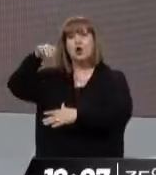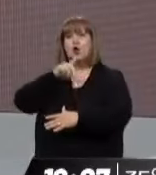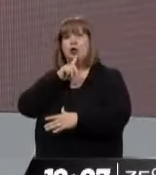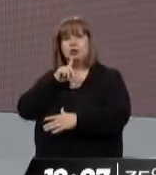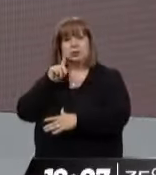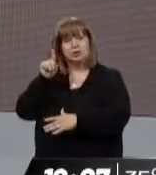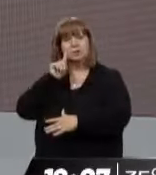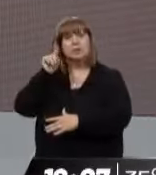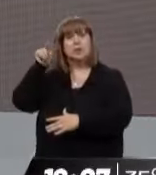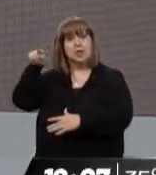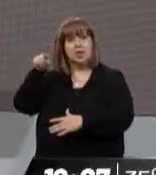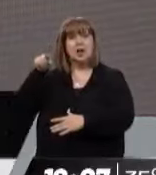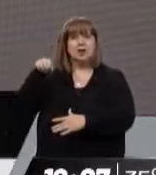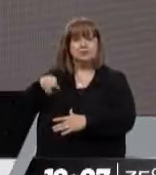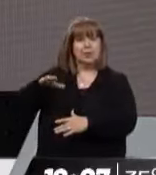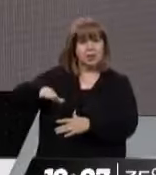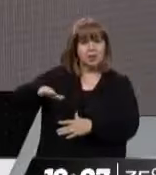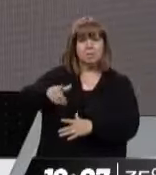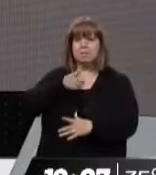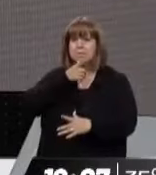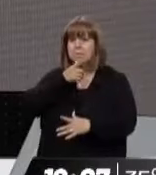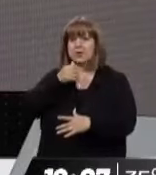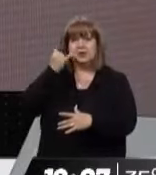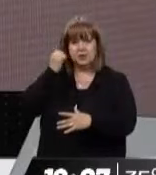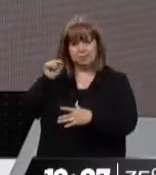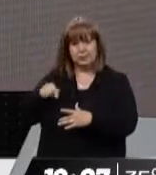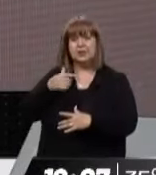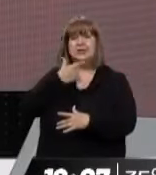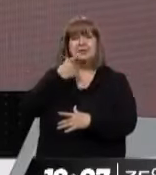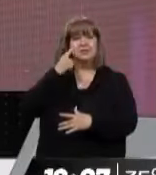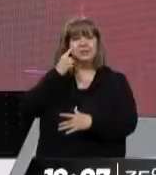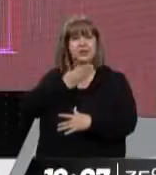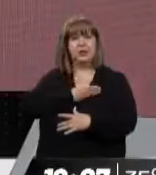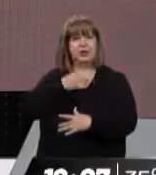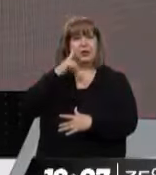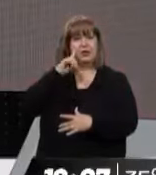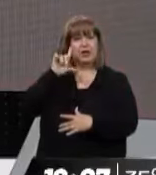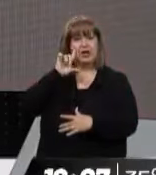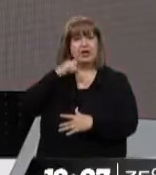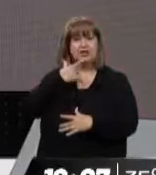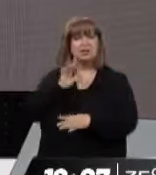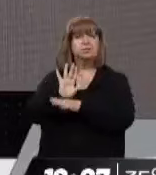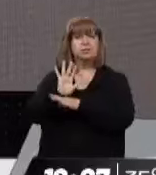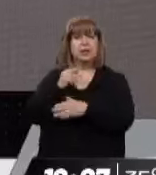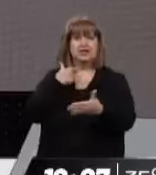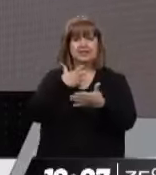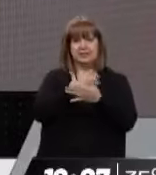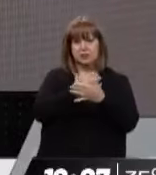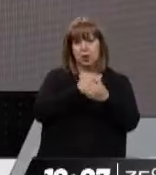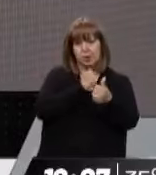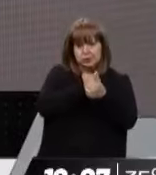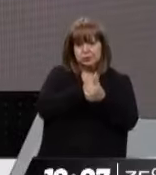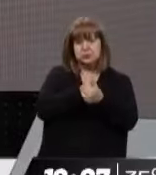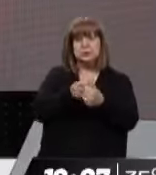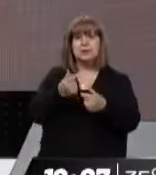sífilis y todavía con una batería de estudios pendientes para saber si padece alguna otra enfermedad de transmisión sexual.